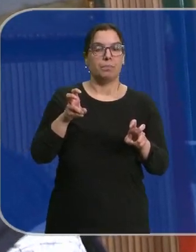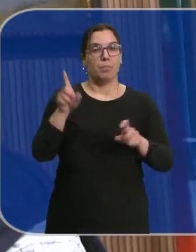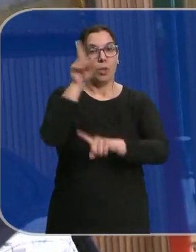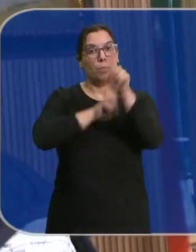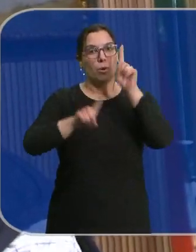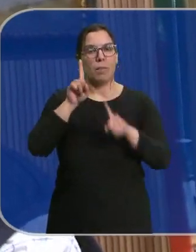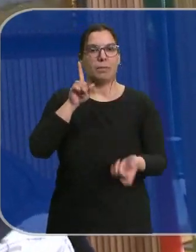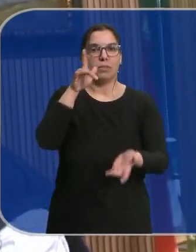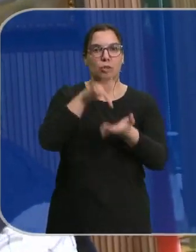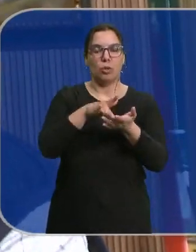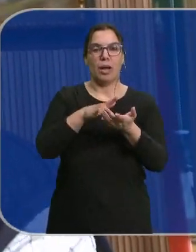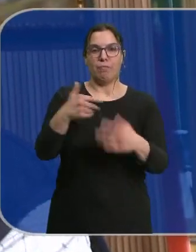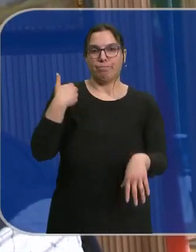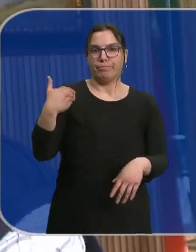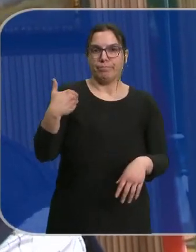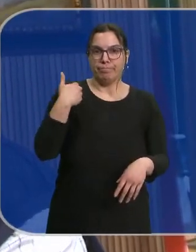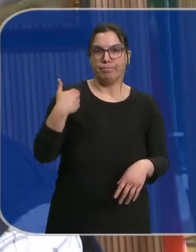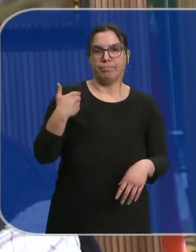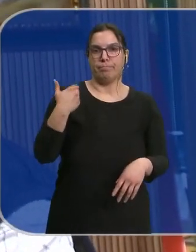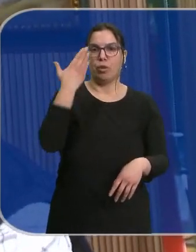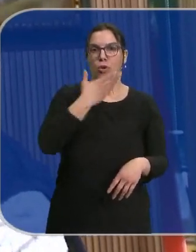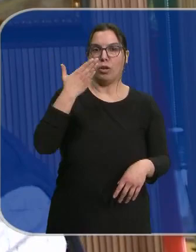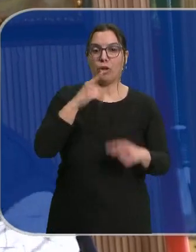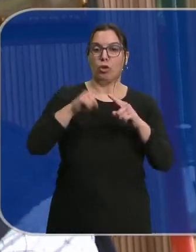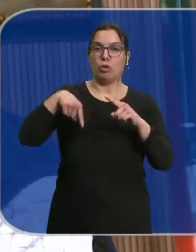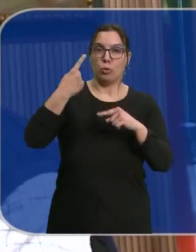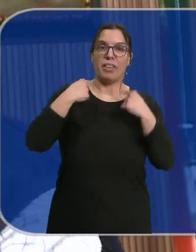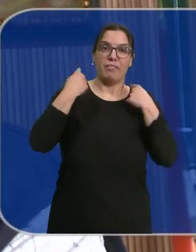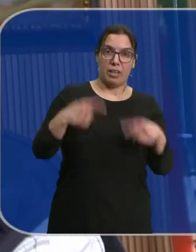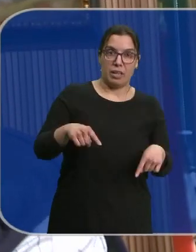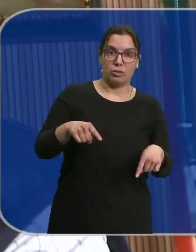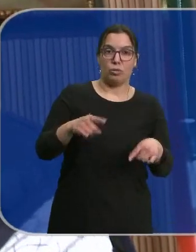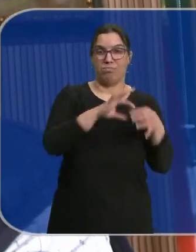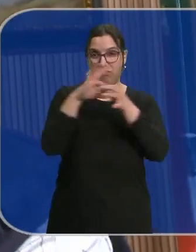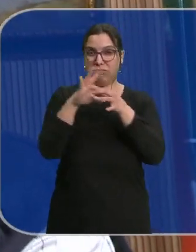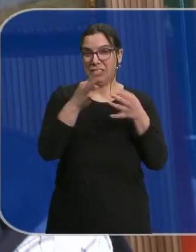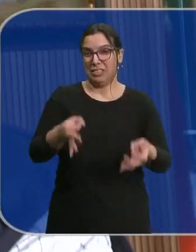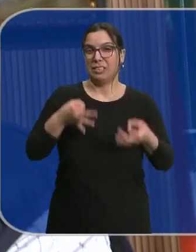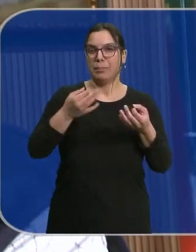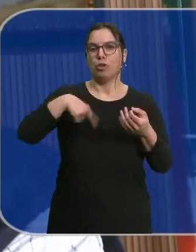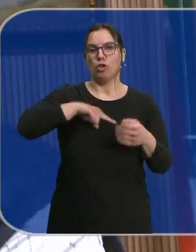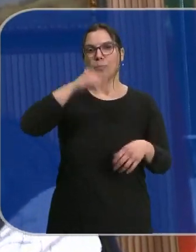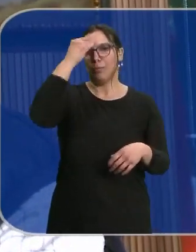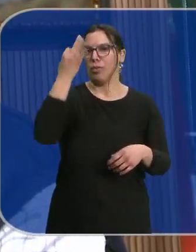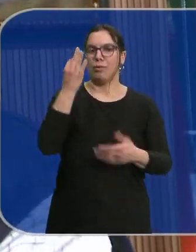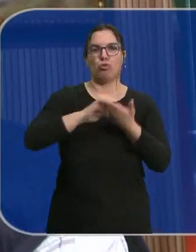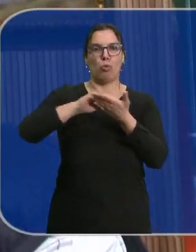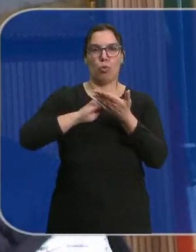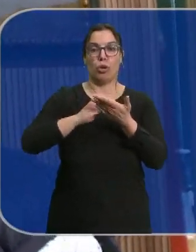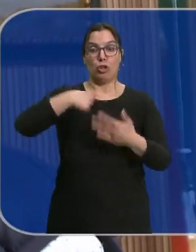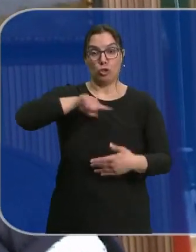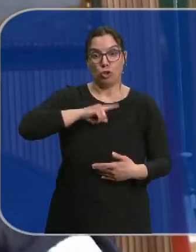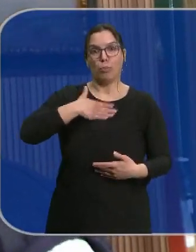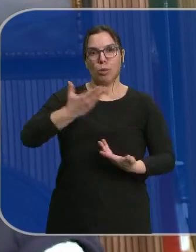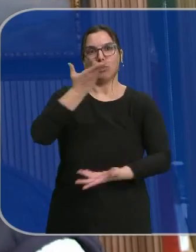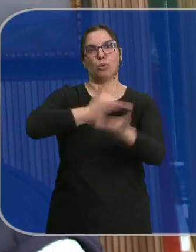los problemas que estamos teniendo de asentismo, no solamente de fracaso escolar, sino también de asentismo, que una cosa lleva aparejada a la otra. Tenemos que corregirlo y creemos que nosotros